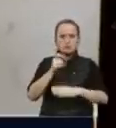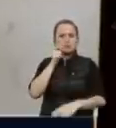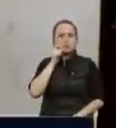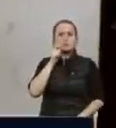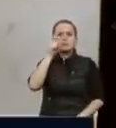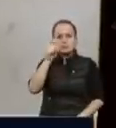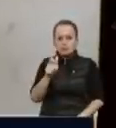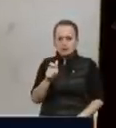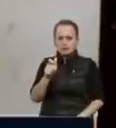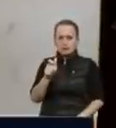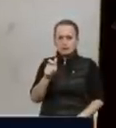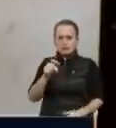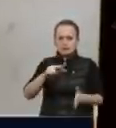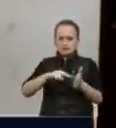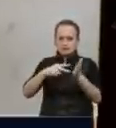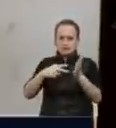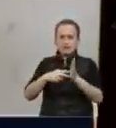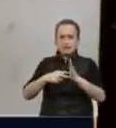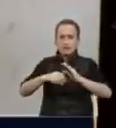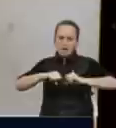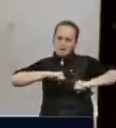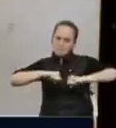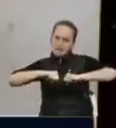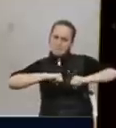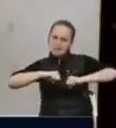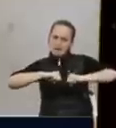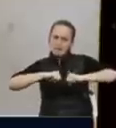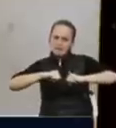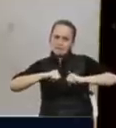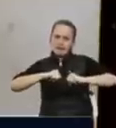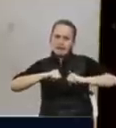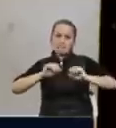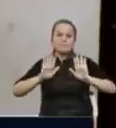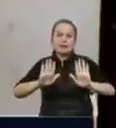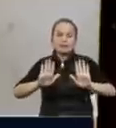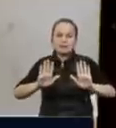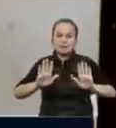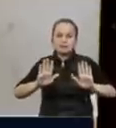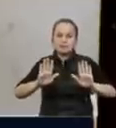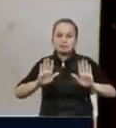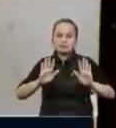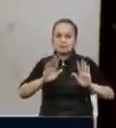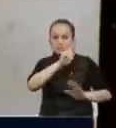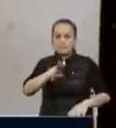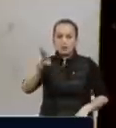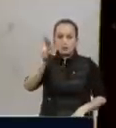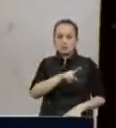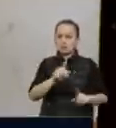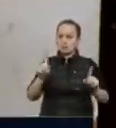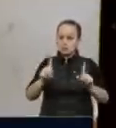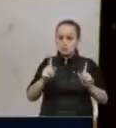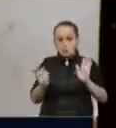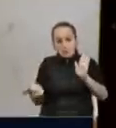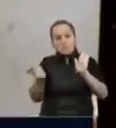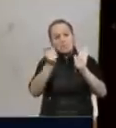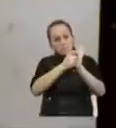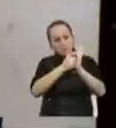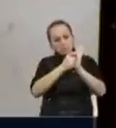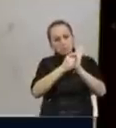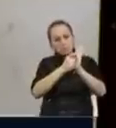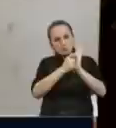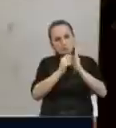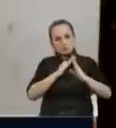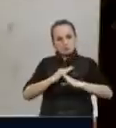cesar las acciones de fuerza pública. Lo que pasa es que esto es un componente de la seguridad